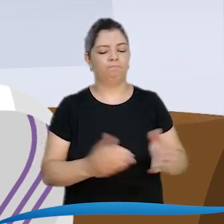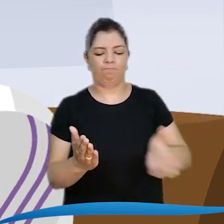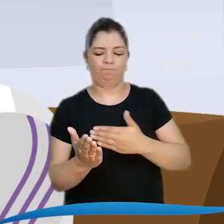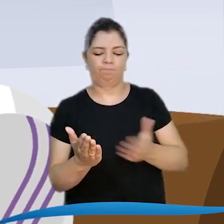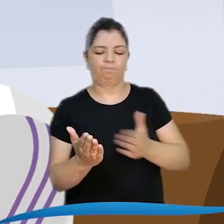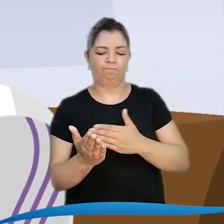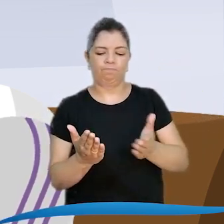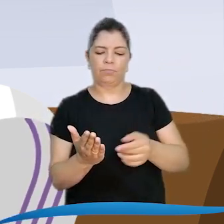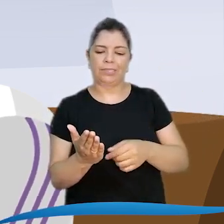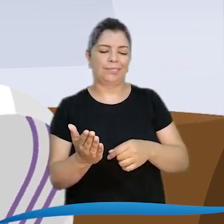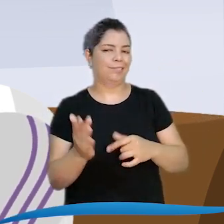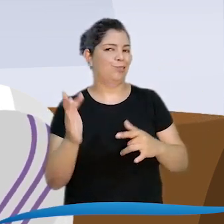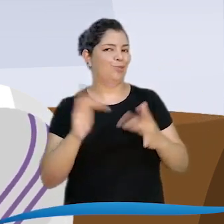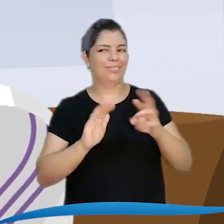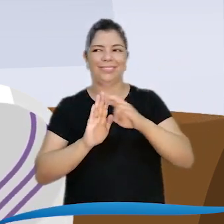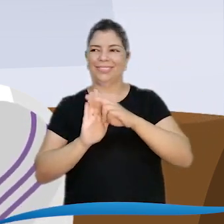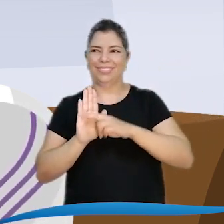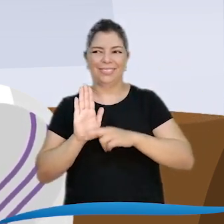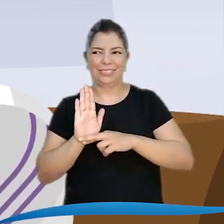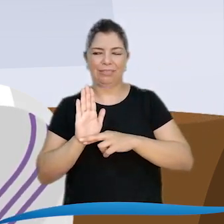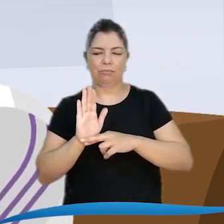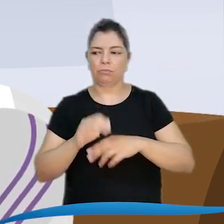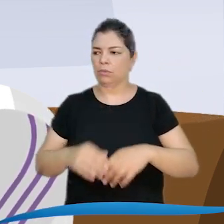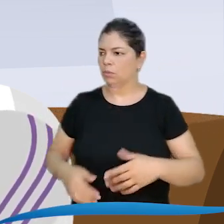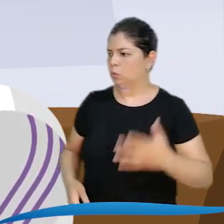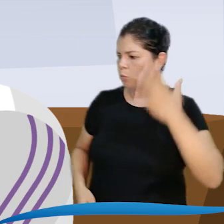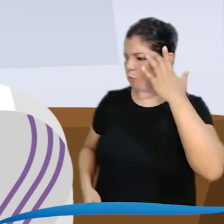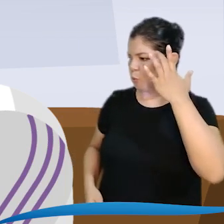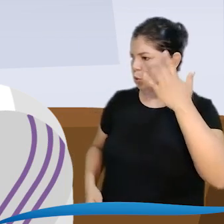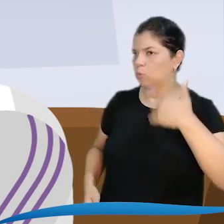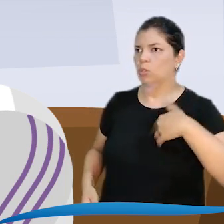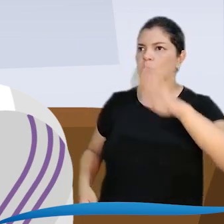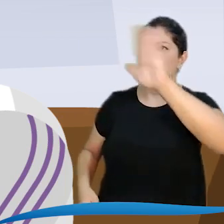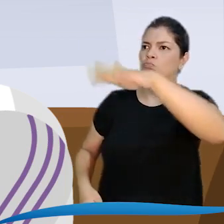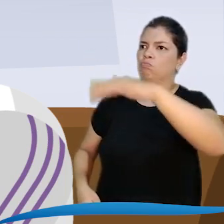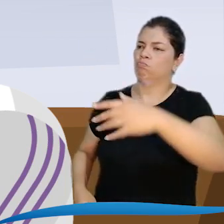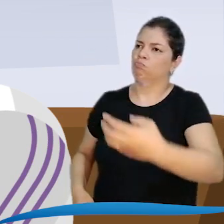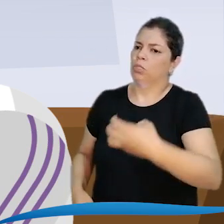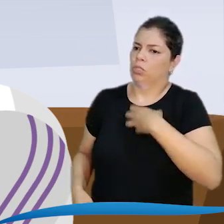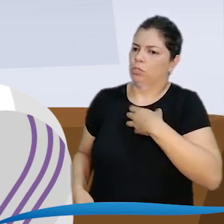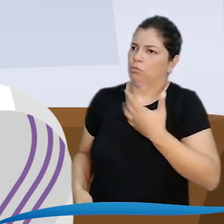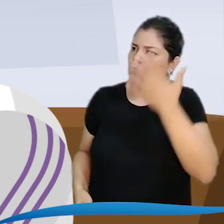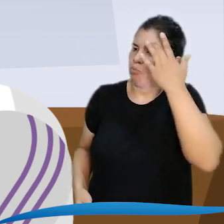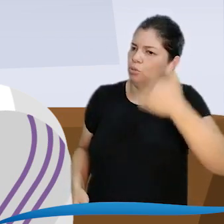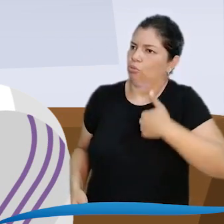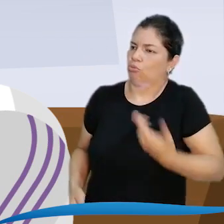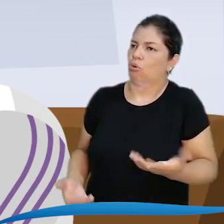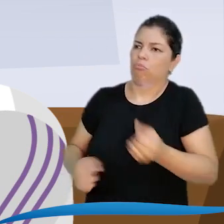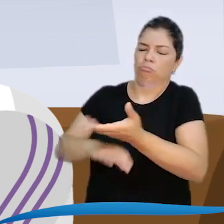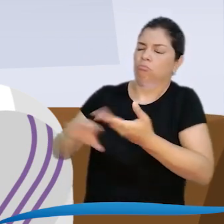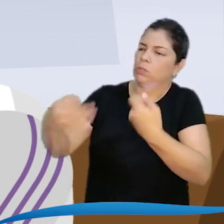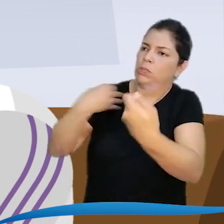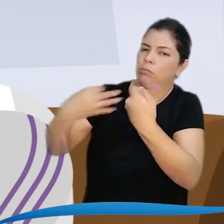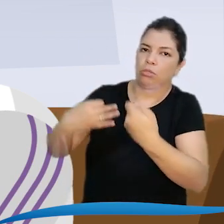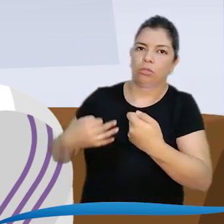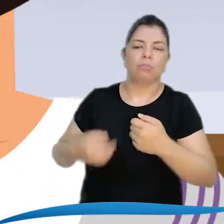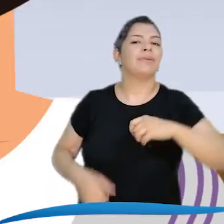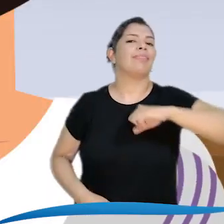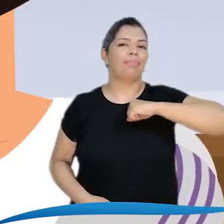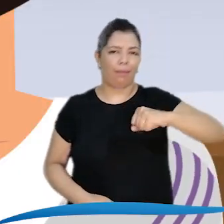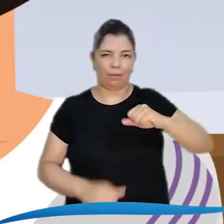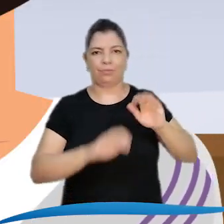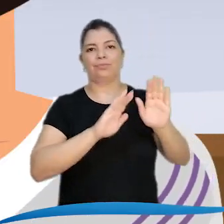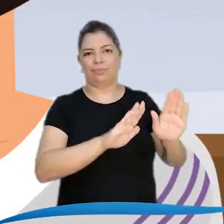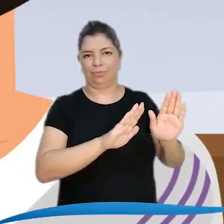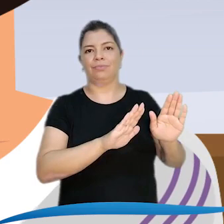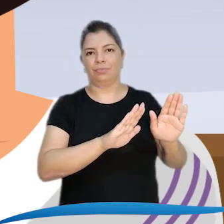candidatos inscritos que no fueron considerados como candidatos elegibles desea presentar reclamaciones o solicitar aclaración,